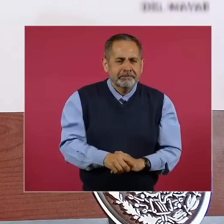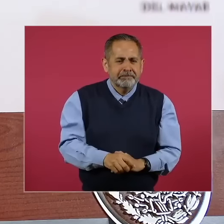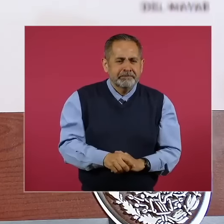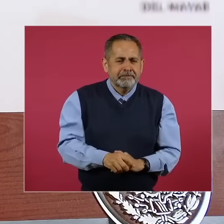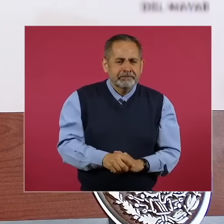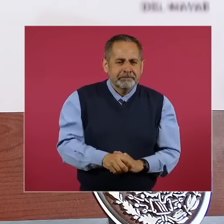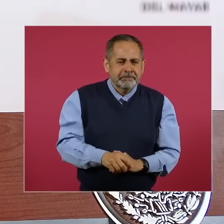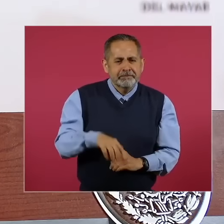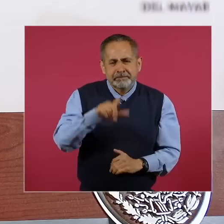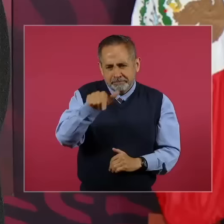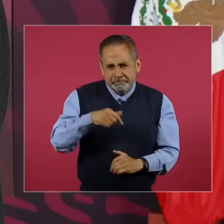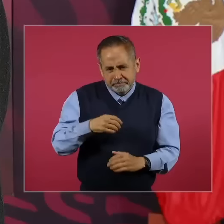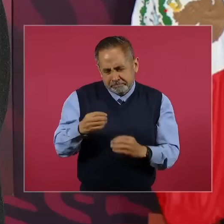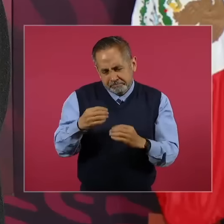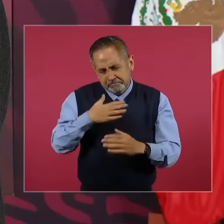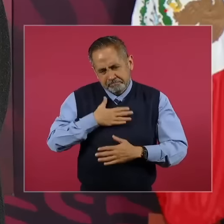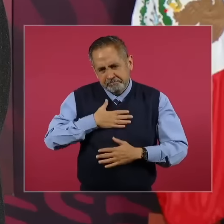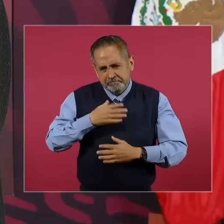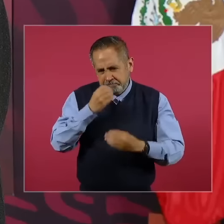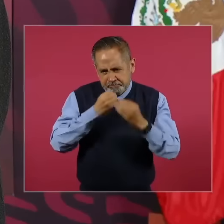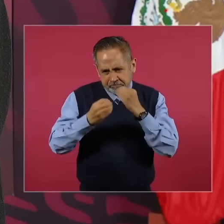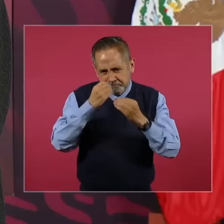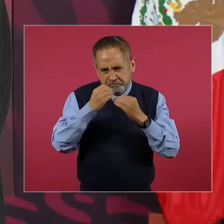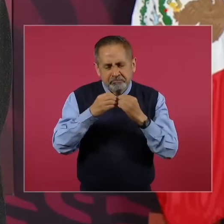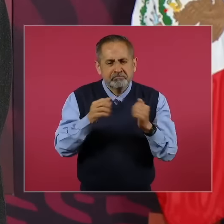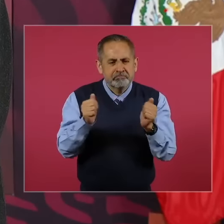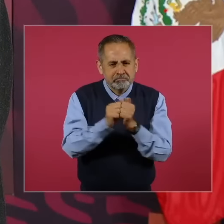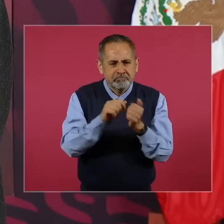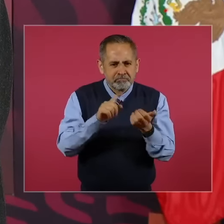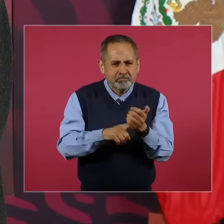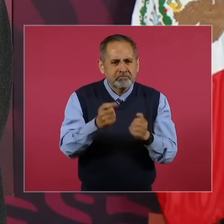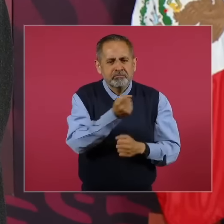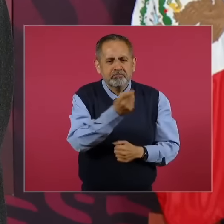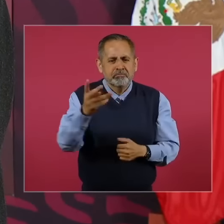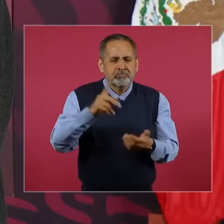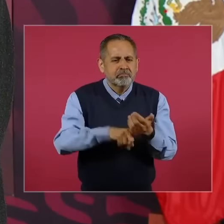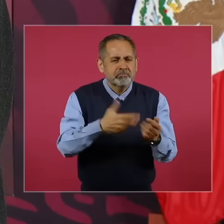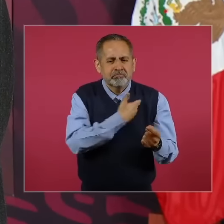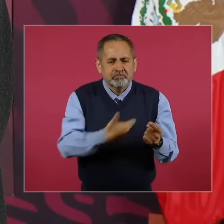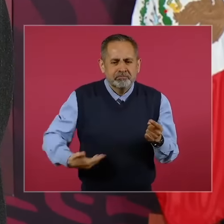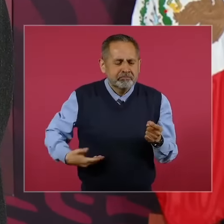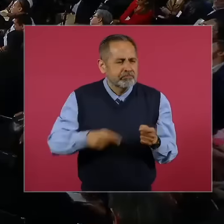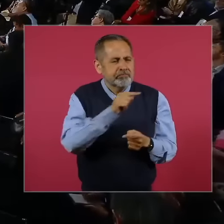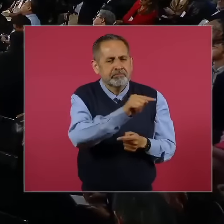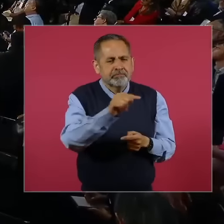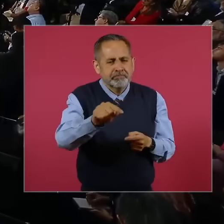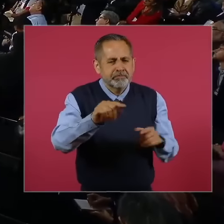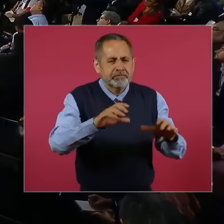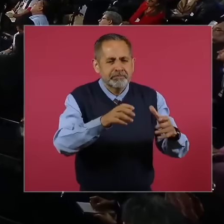tenemos una comida con algunos presidentes.